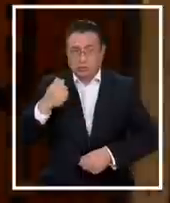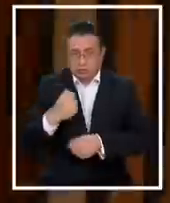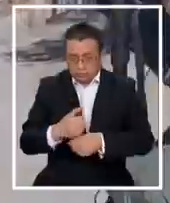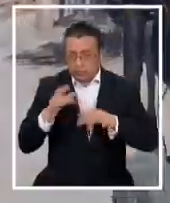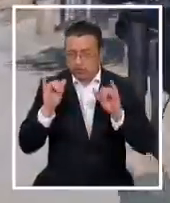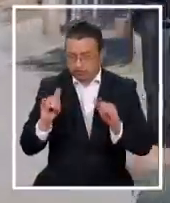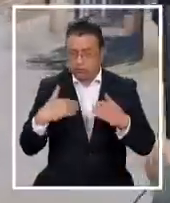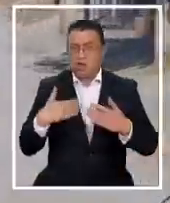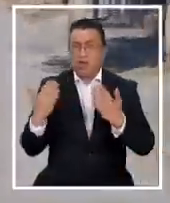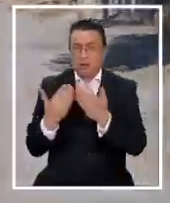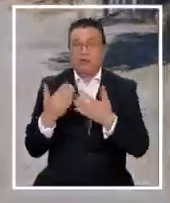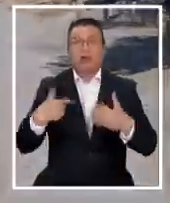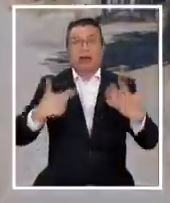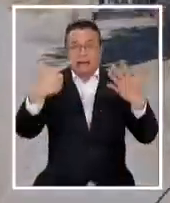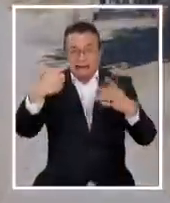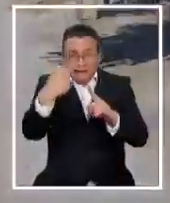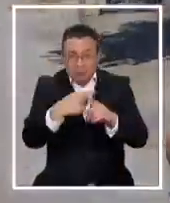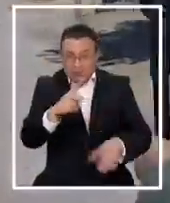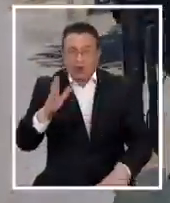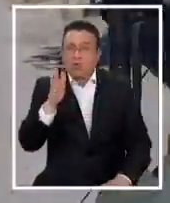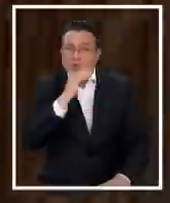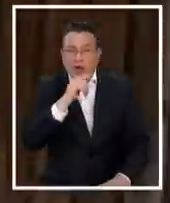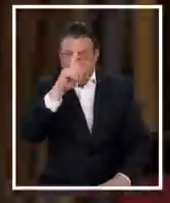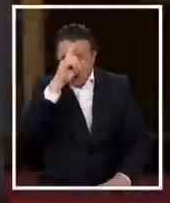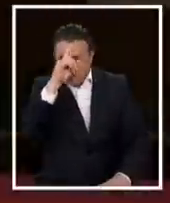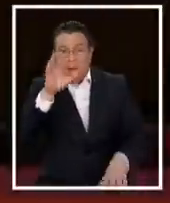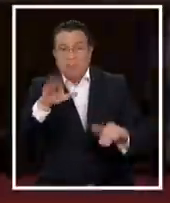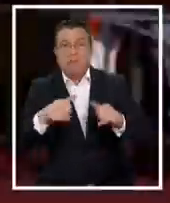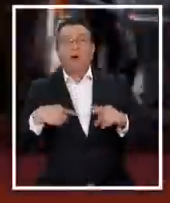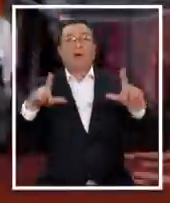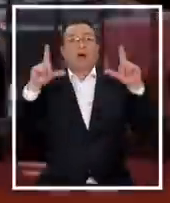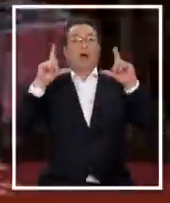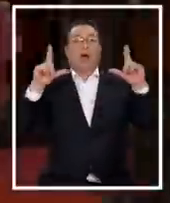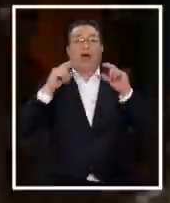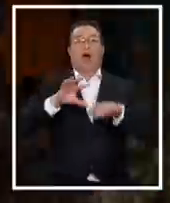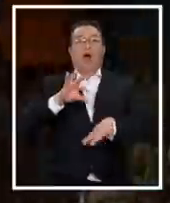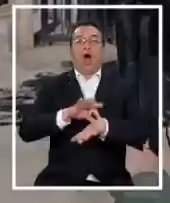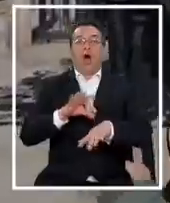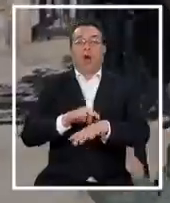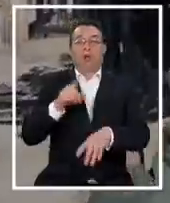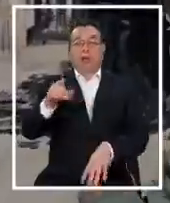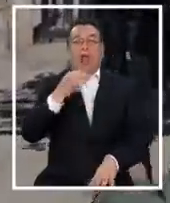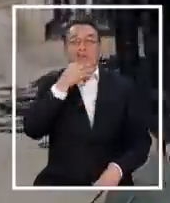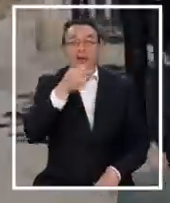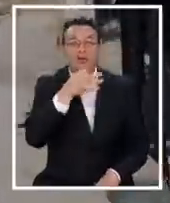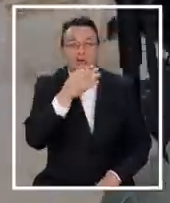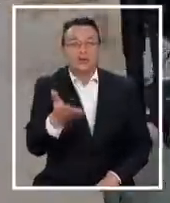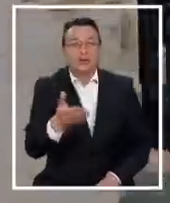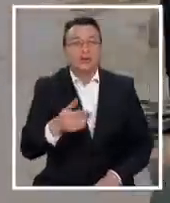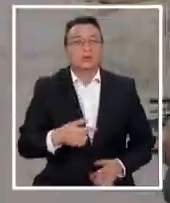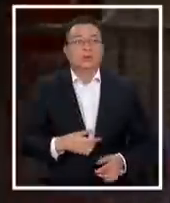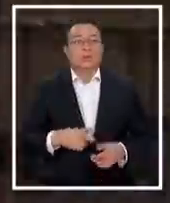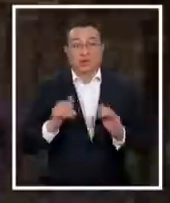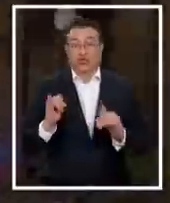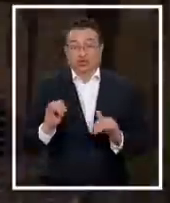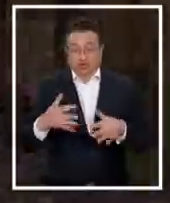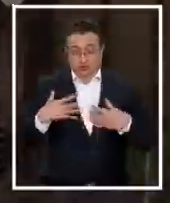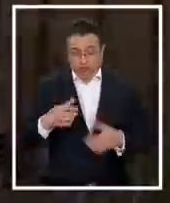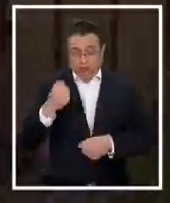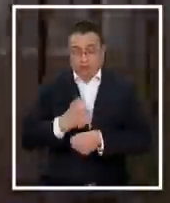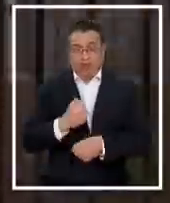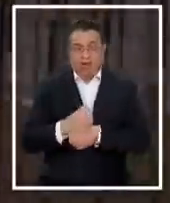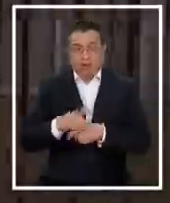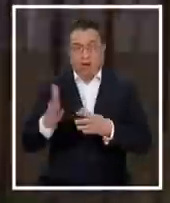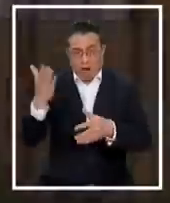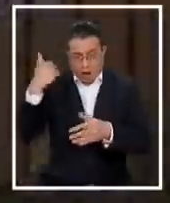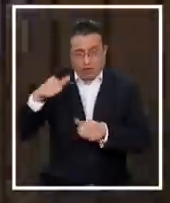estudié. Usted hace 7 meses que no trabaja en estos hospitales y se sigue presentando como médico de esos centros hospitalarios. No, eso sí, yo estoy trabajando ahí,